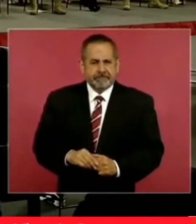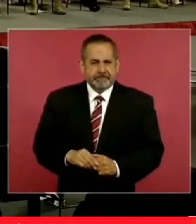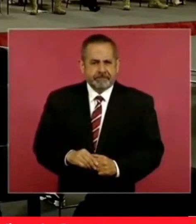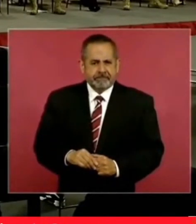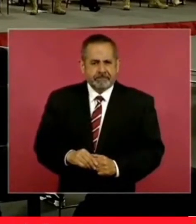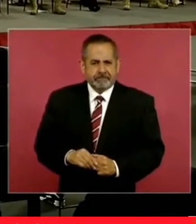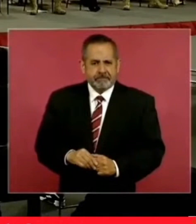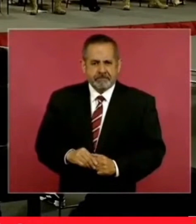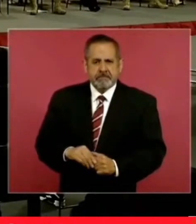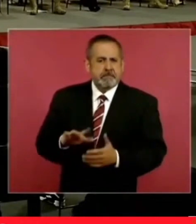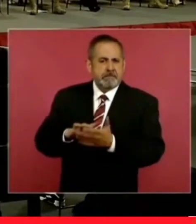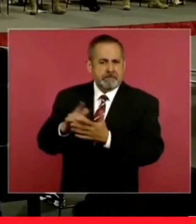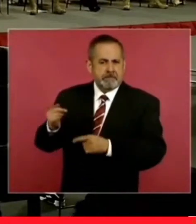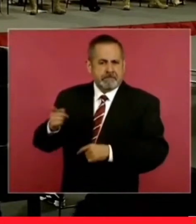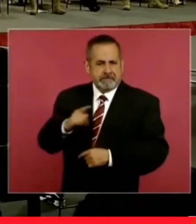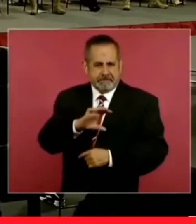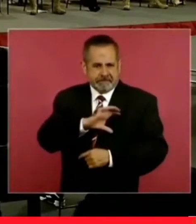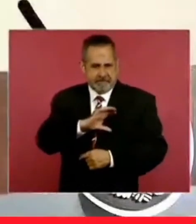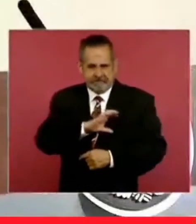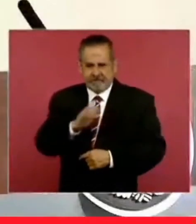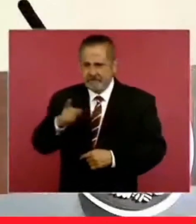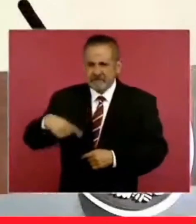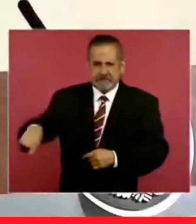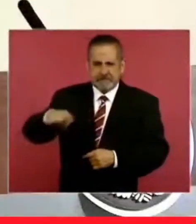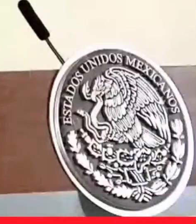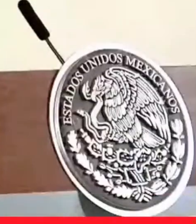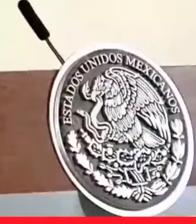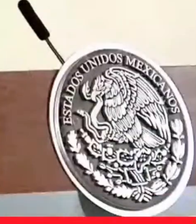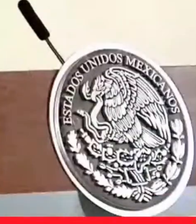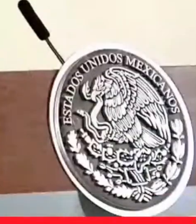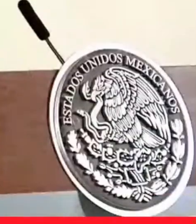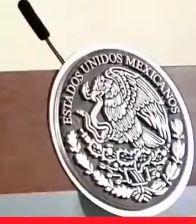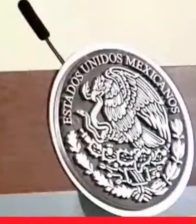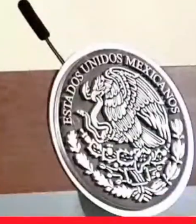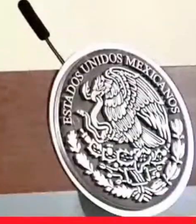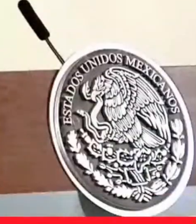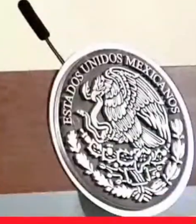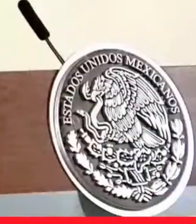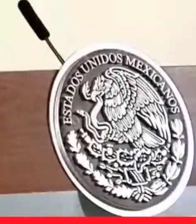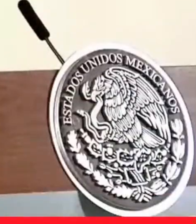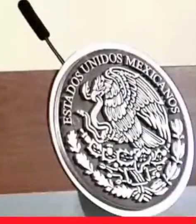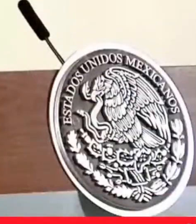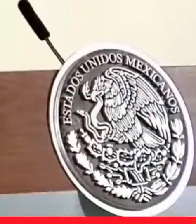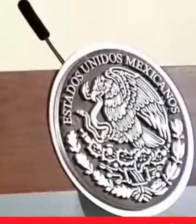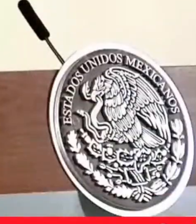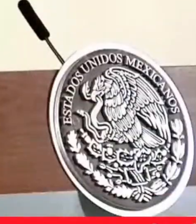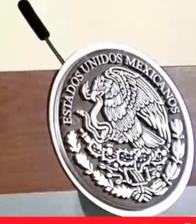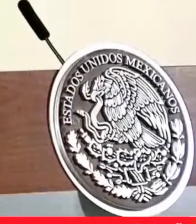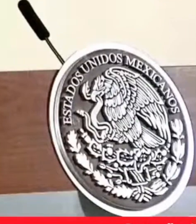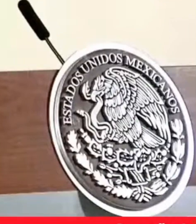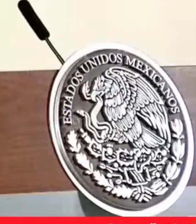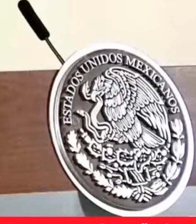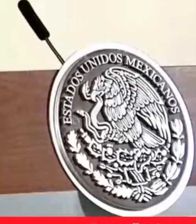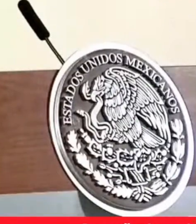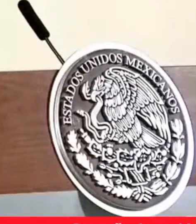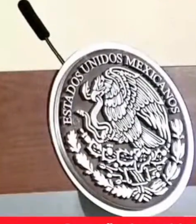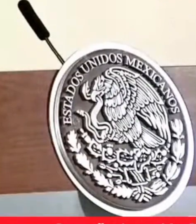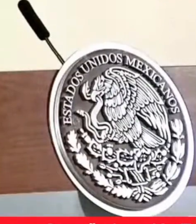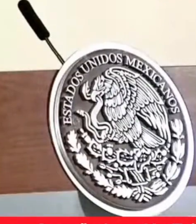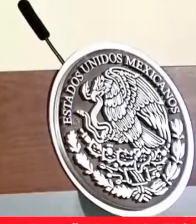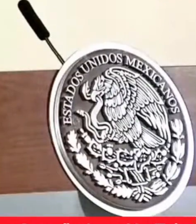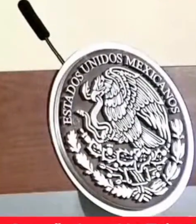presidente por nuestras tierras mayas se ha comenzado a construir ya la tan ansiada puerta al mar para conectar a ese